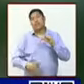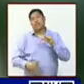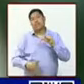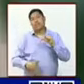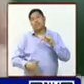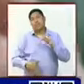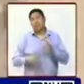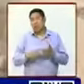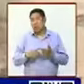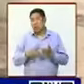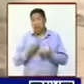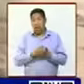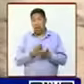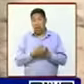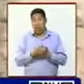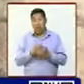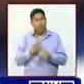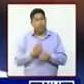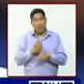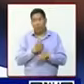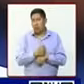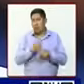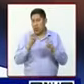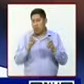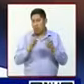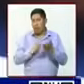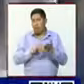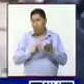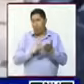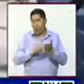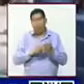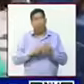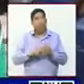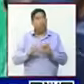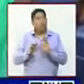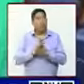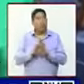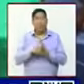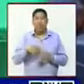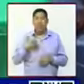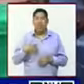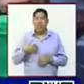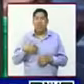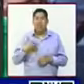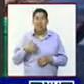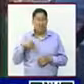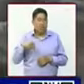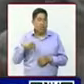el acceso a alimentos, vivienda, seguro social y educación de la región. En Argentina, por ejemplo, en el primer